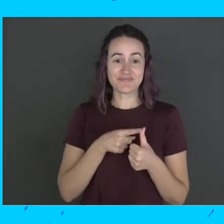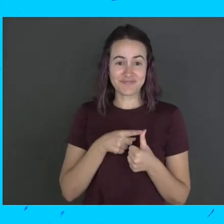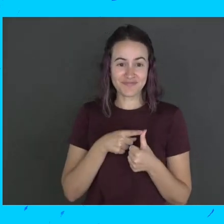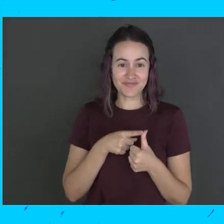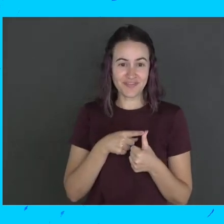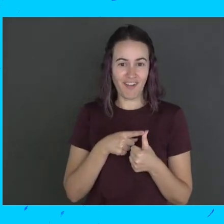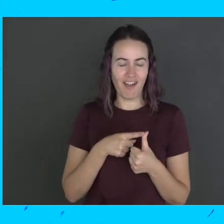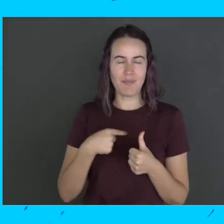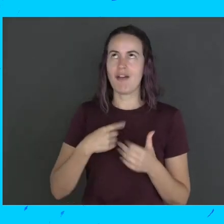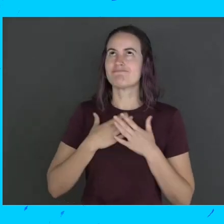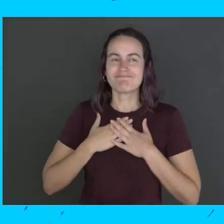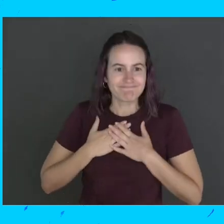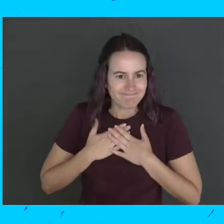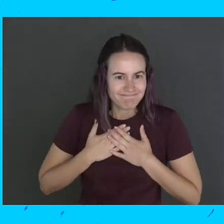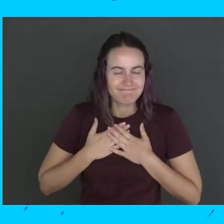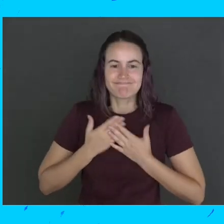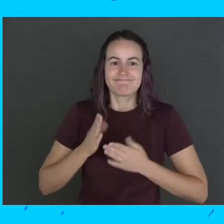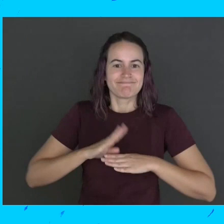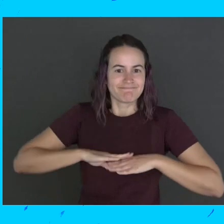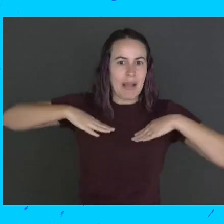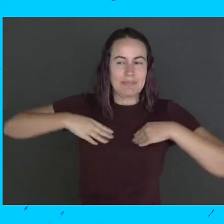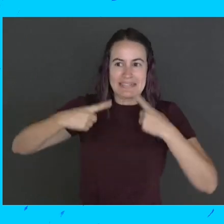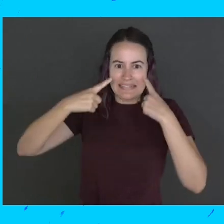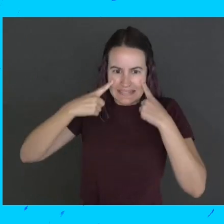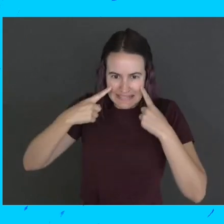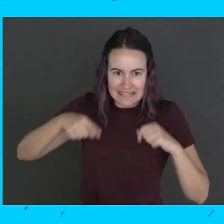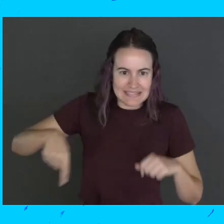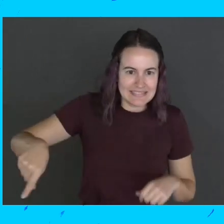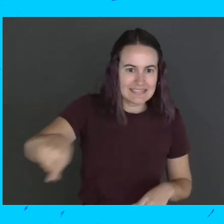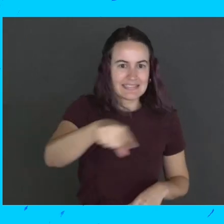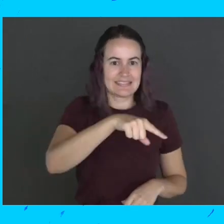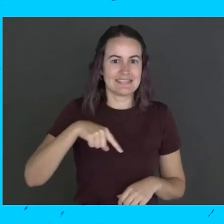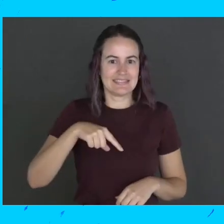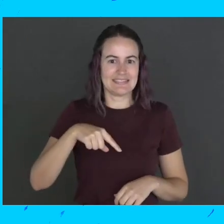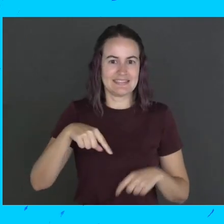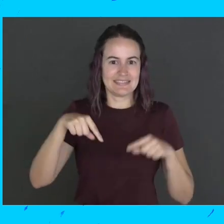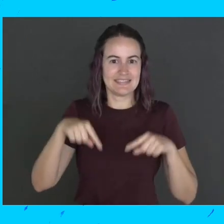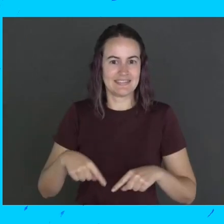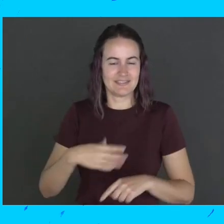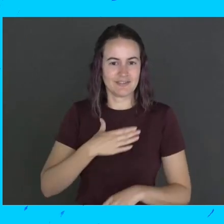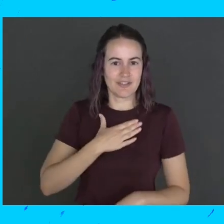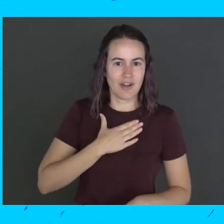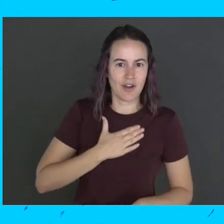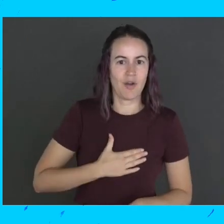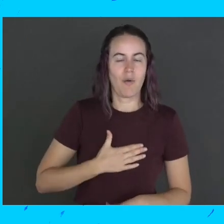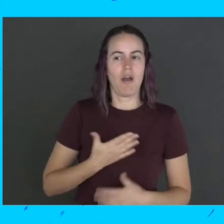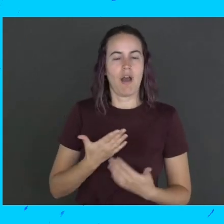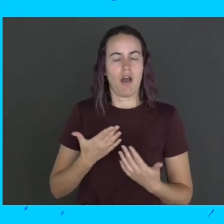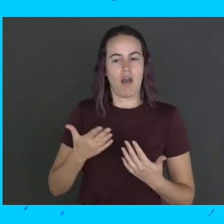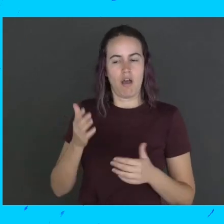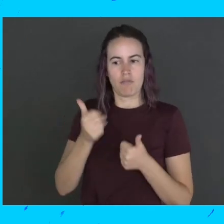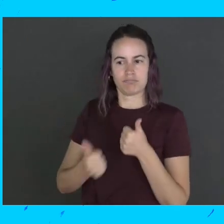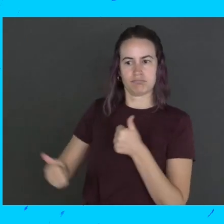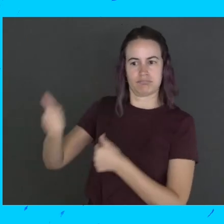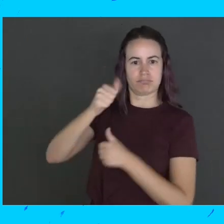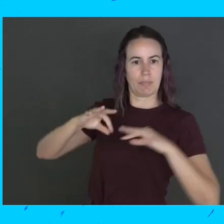salud, educación y bienestar para maximizar el potencial de los